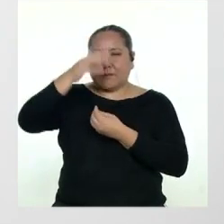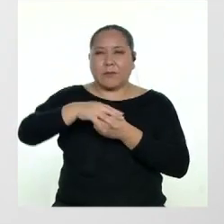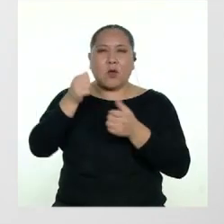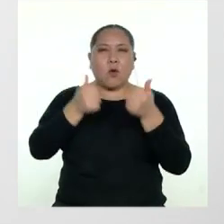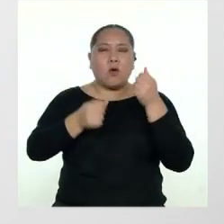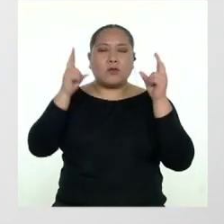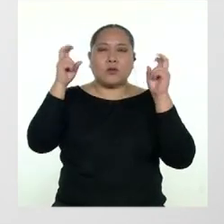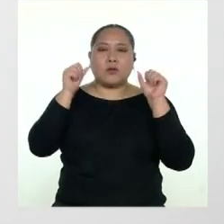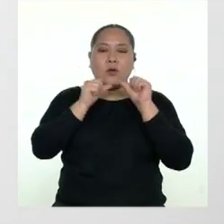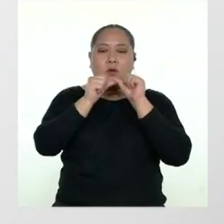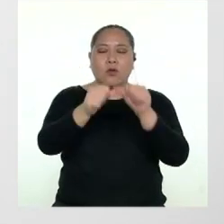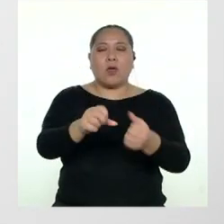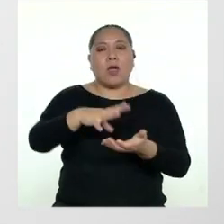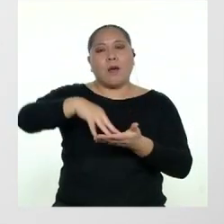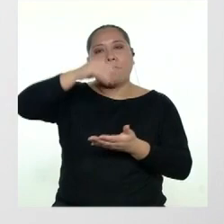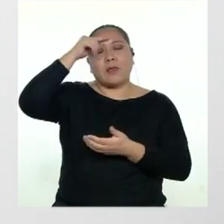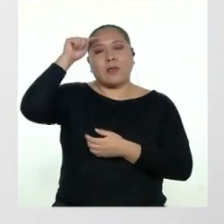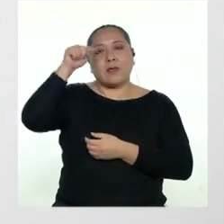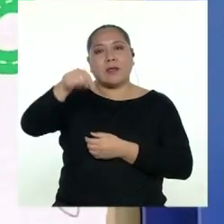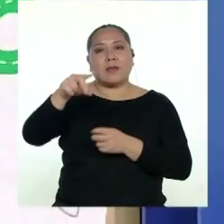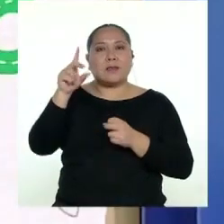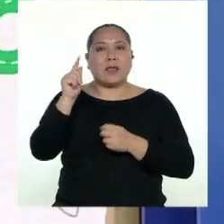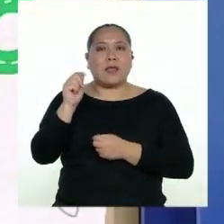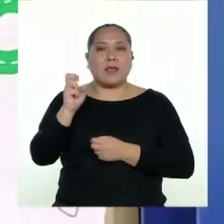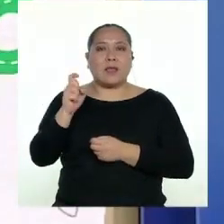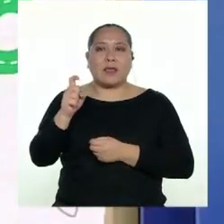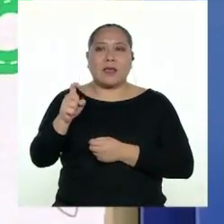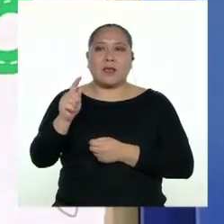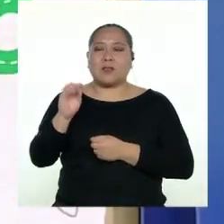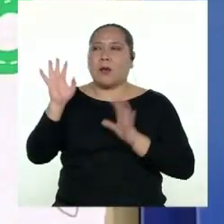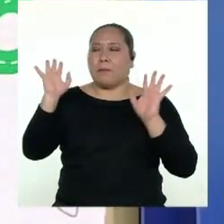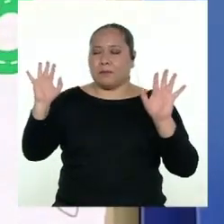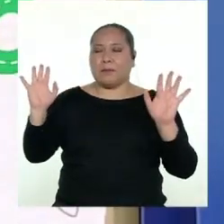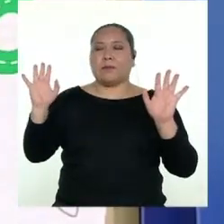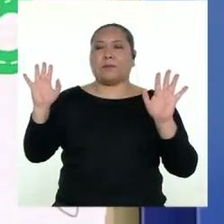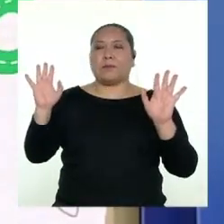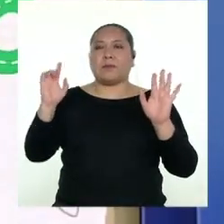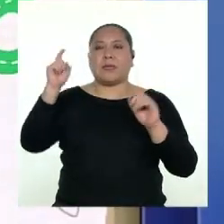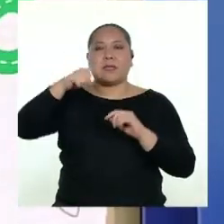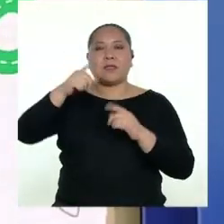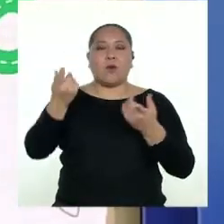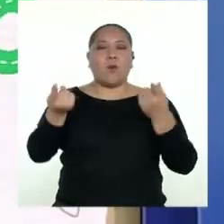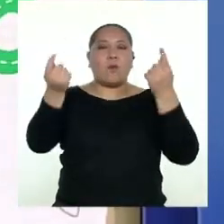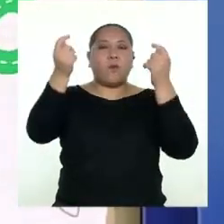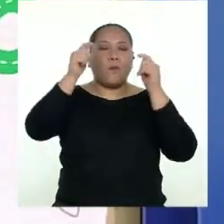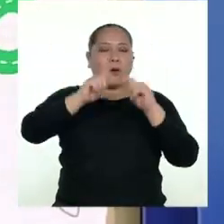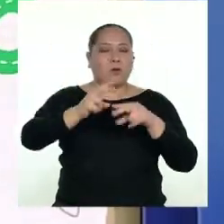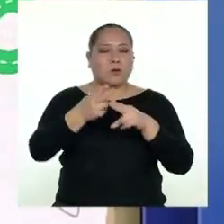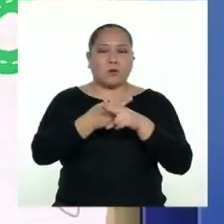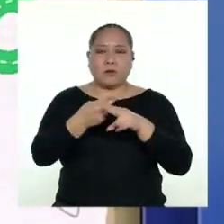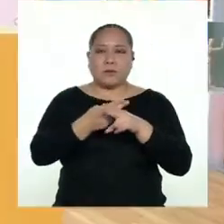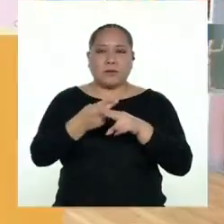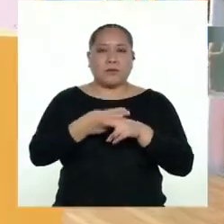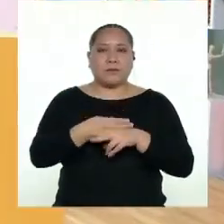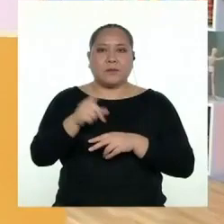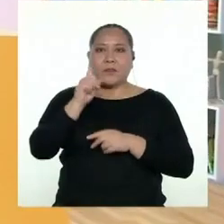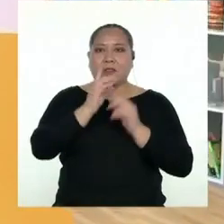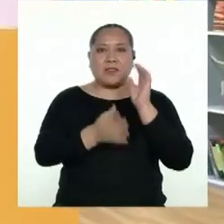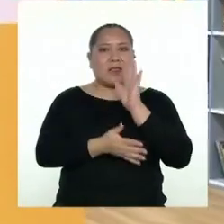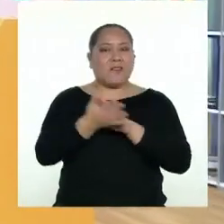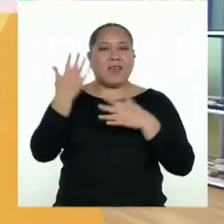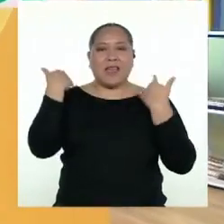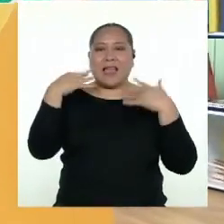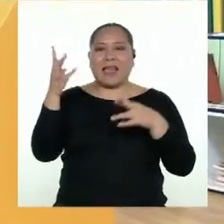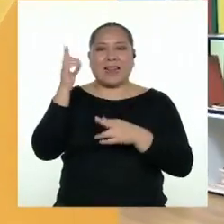proponen y seguir aprendiendo sobre este tipo de texto. Pero antes, tenemos que hacer una breve pausa. ¡No se muevan,